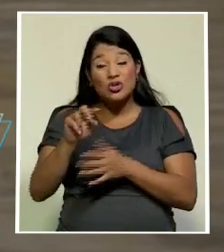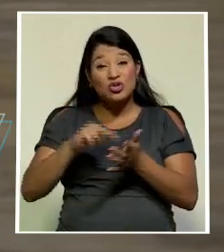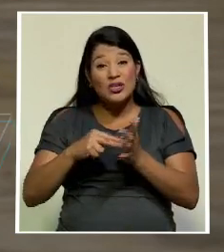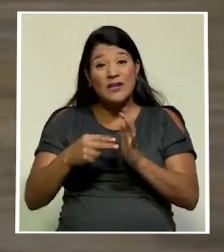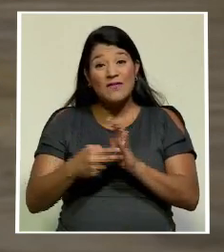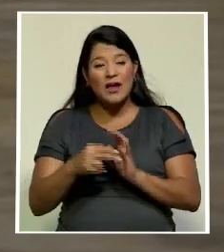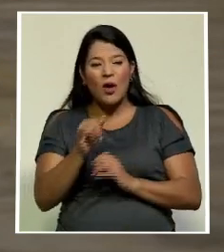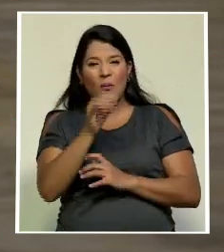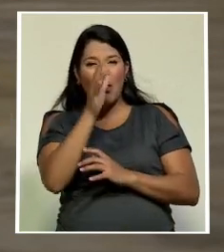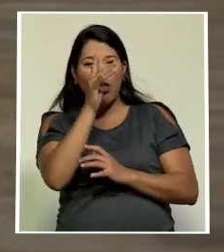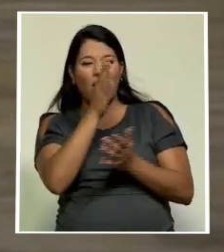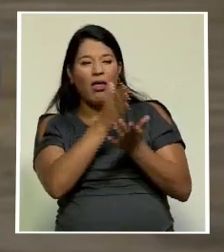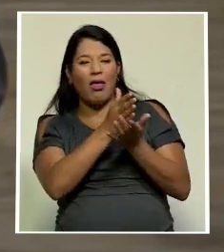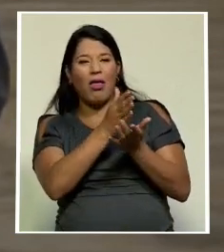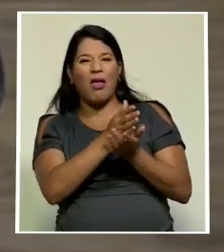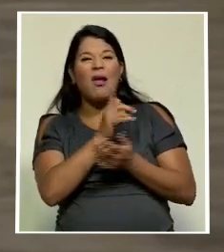productivo.